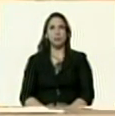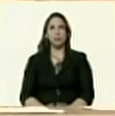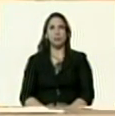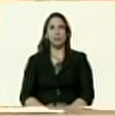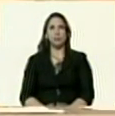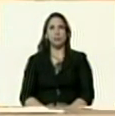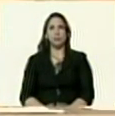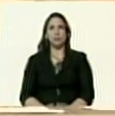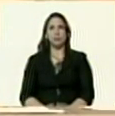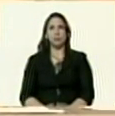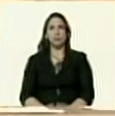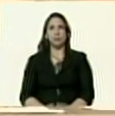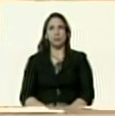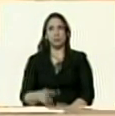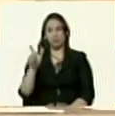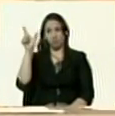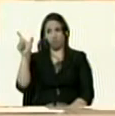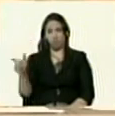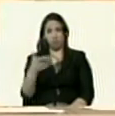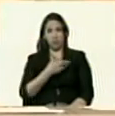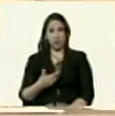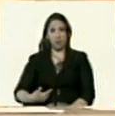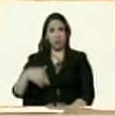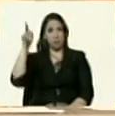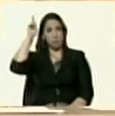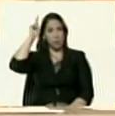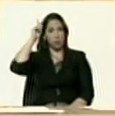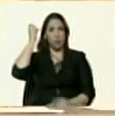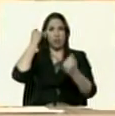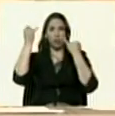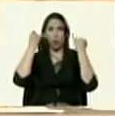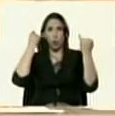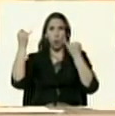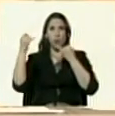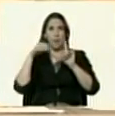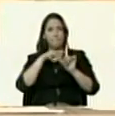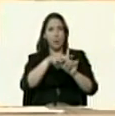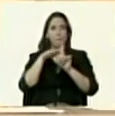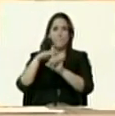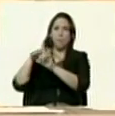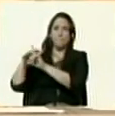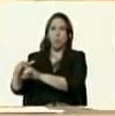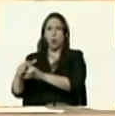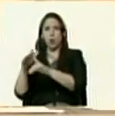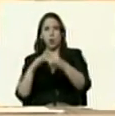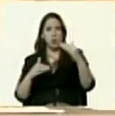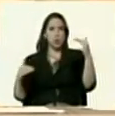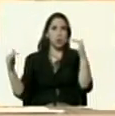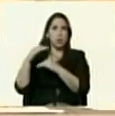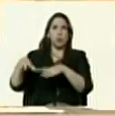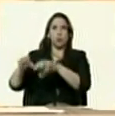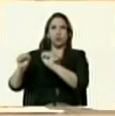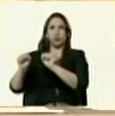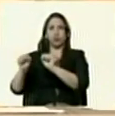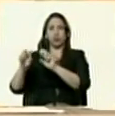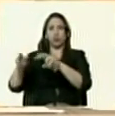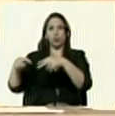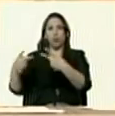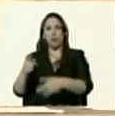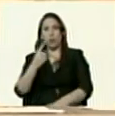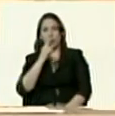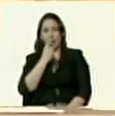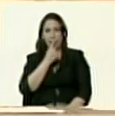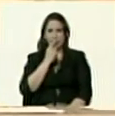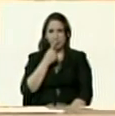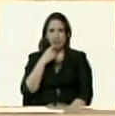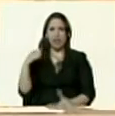es la punta de lanza de la ideología xenofóbica, supremacista y neonazi que ataca, agrede